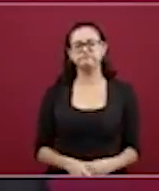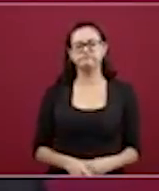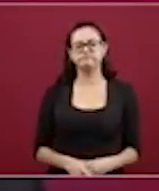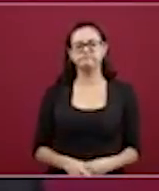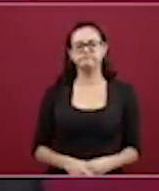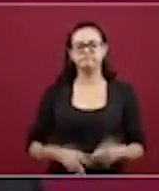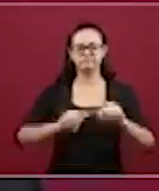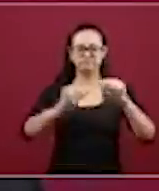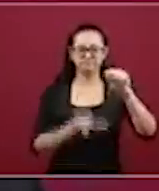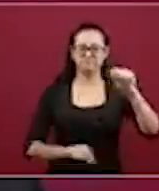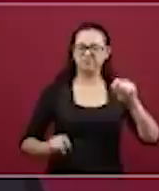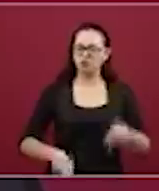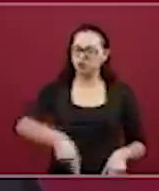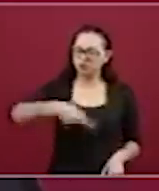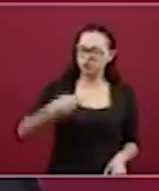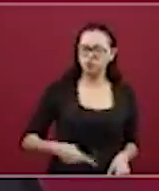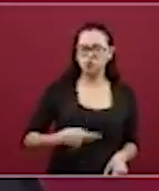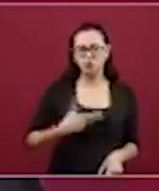patriota.